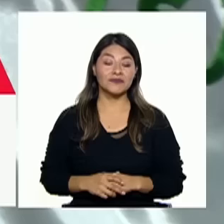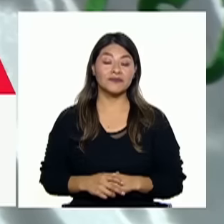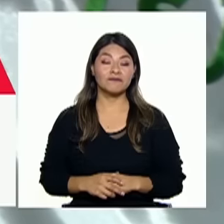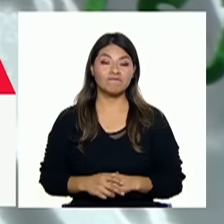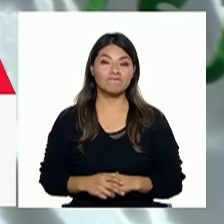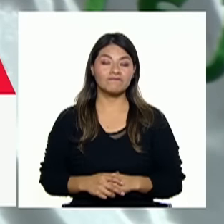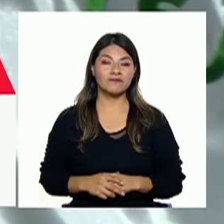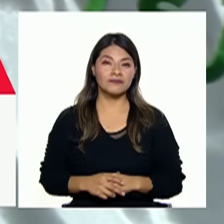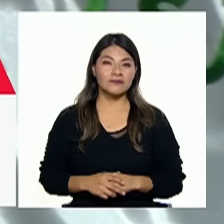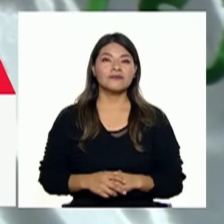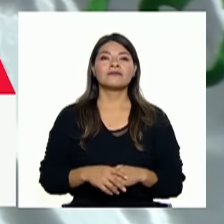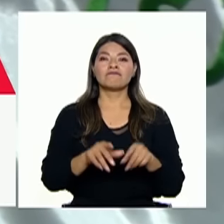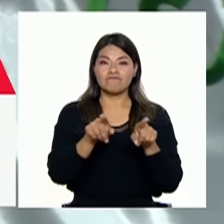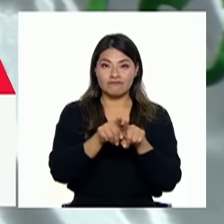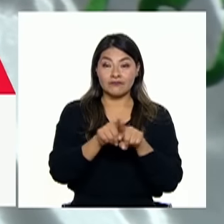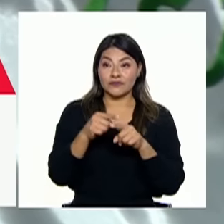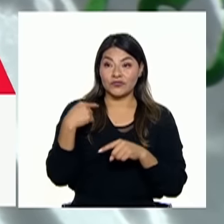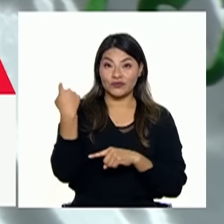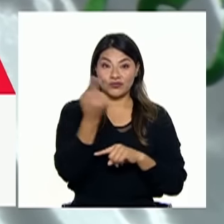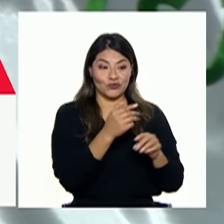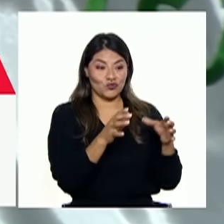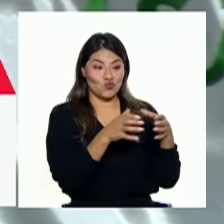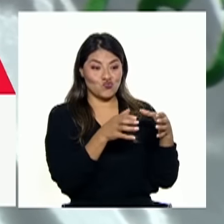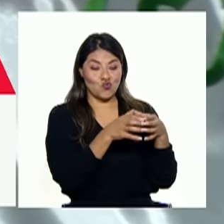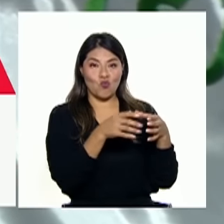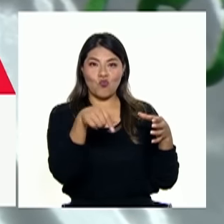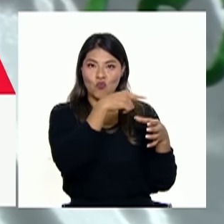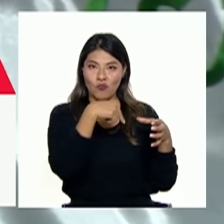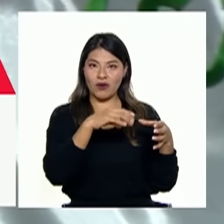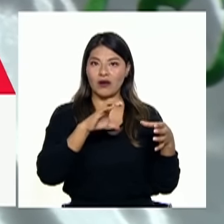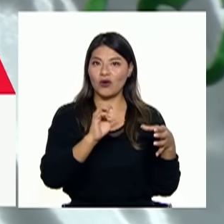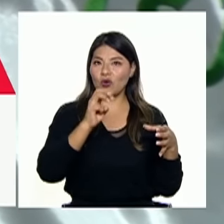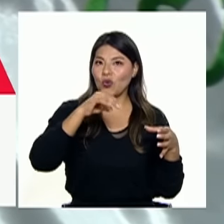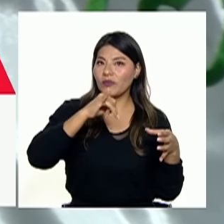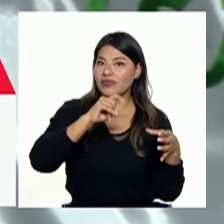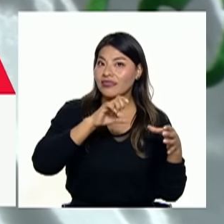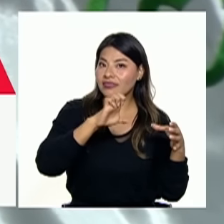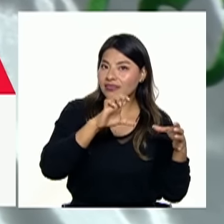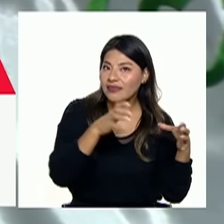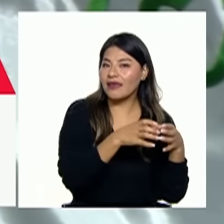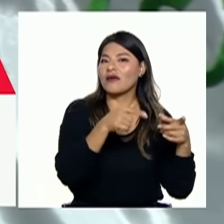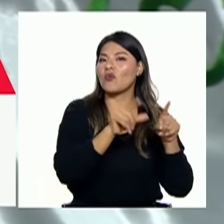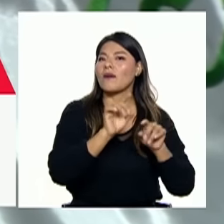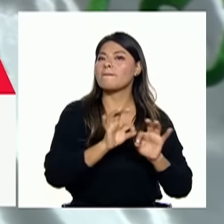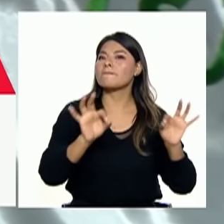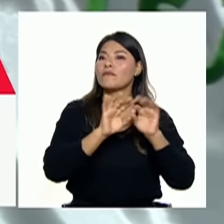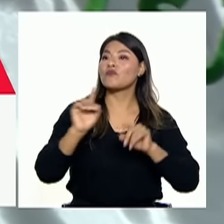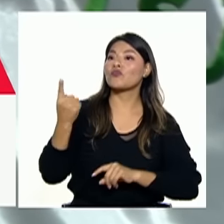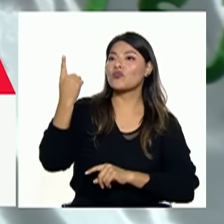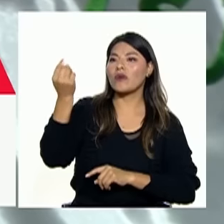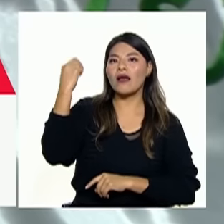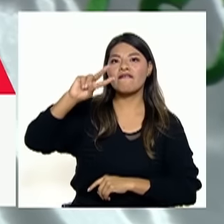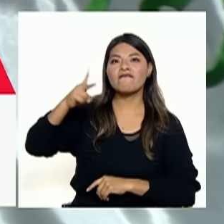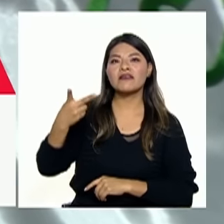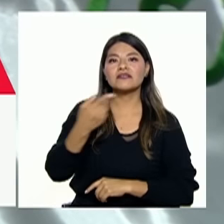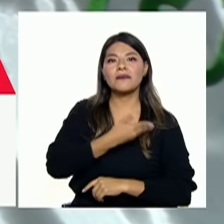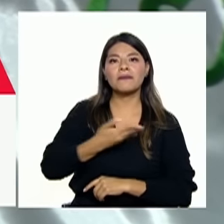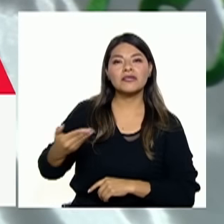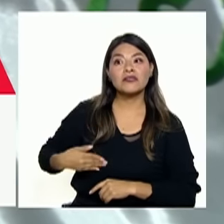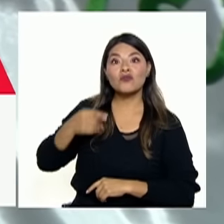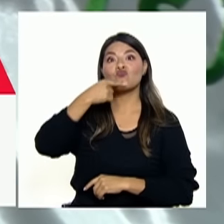Déjeme señalar que este comité ejecutivo marca un hito en nuestra historia, al tener a la primera vicepresidenta mujer en 128